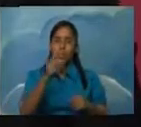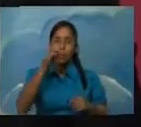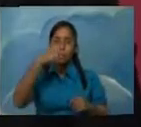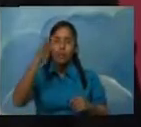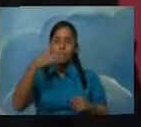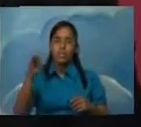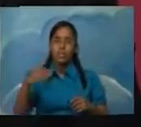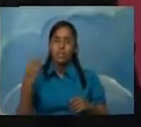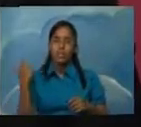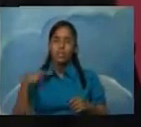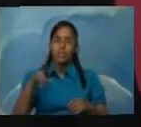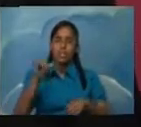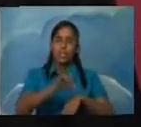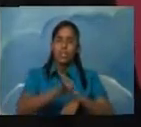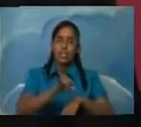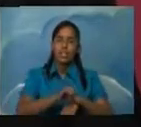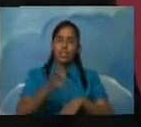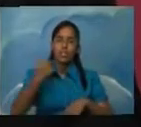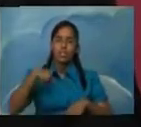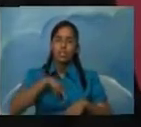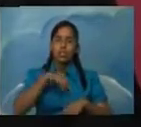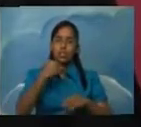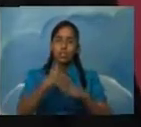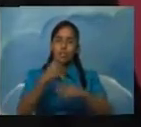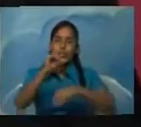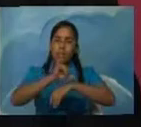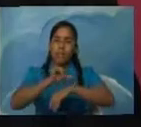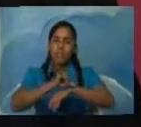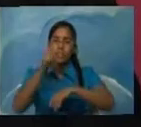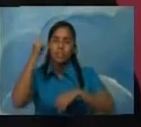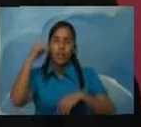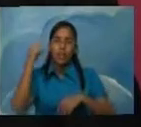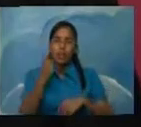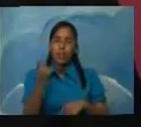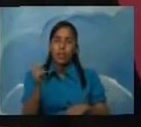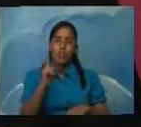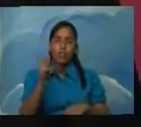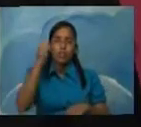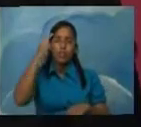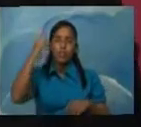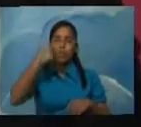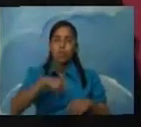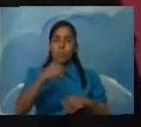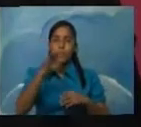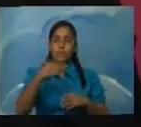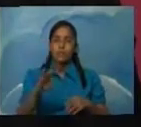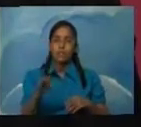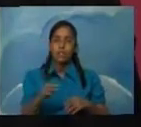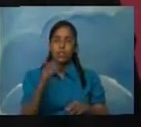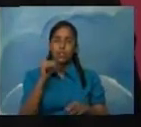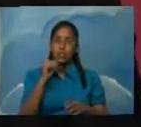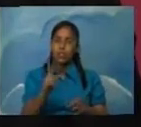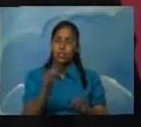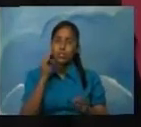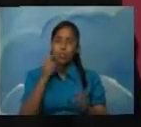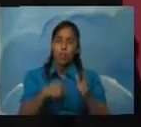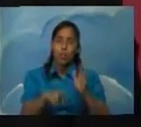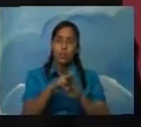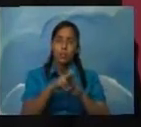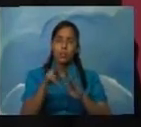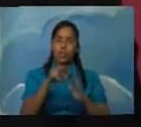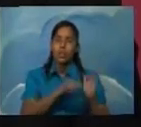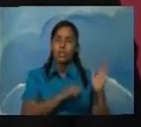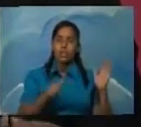la iglesia. Nosotros como iglesia sabemos que no somos perfectos, no somos justos 100%. El